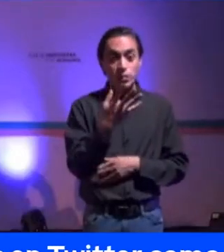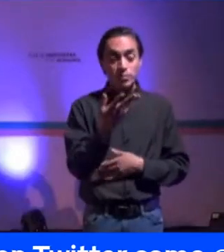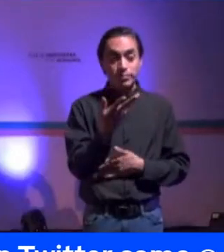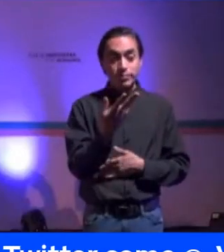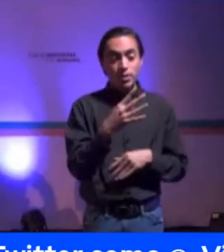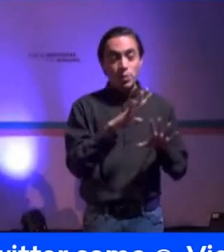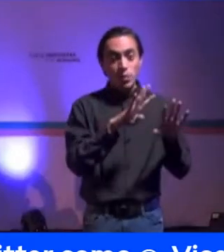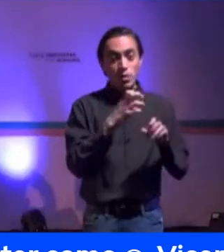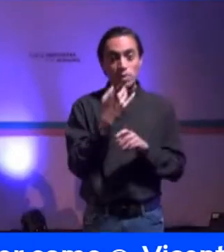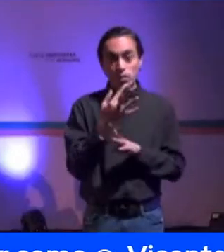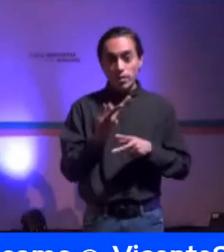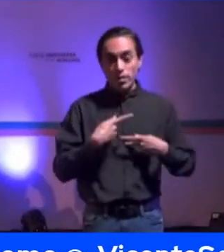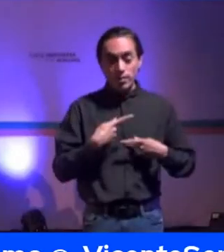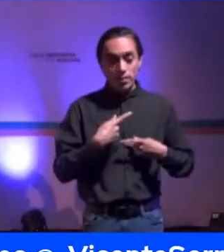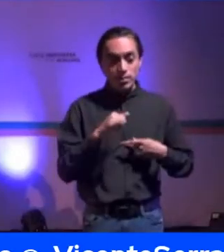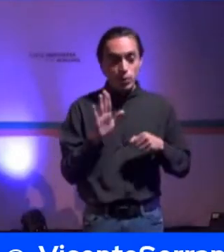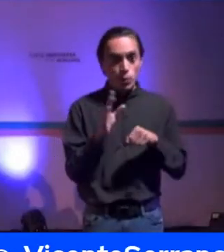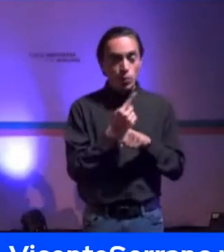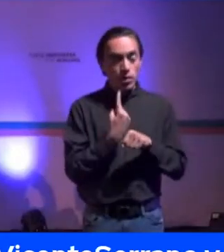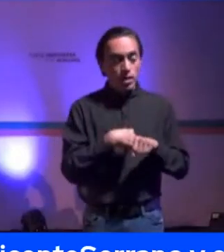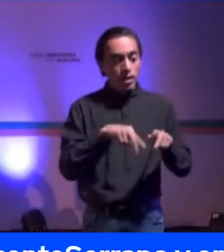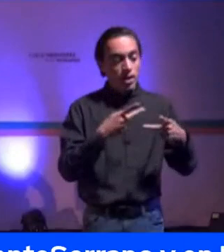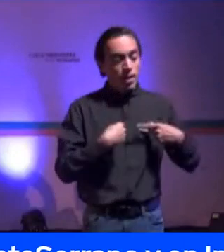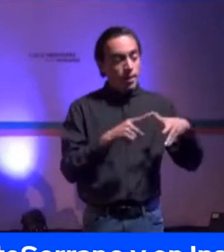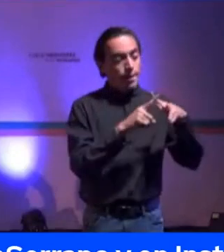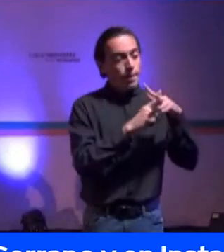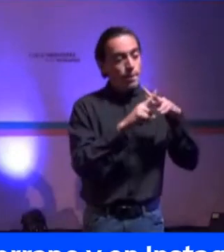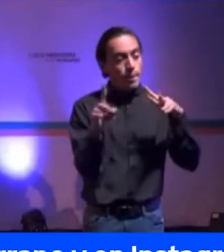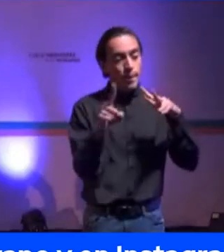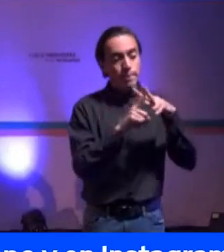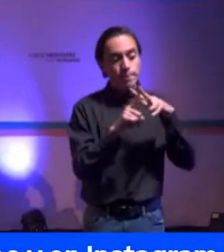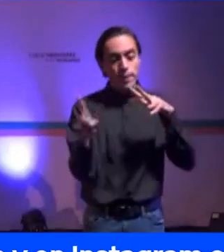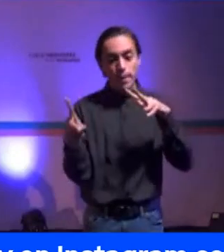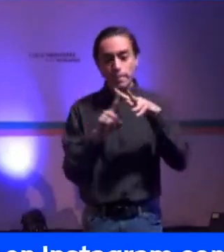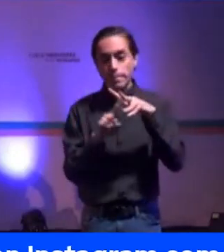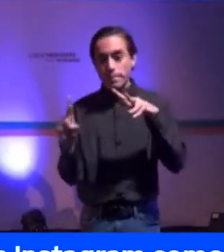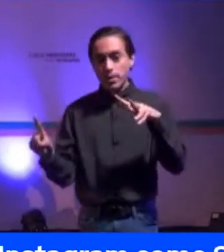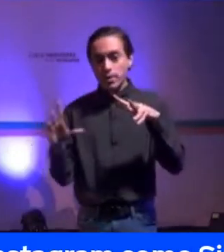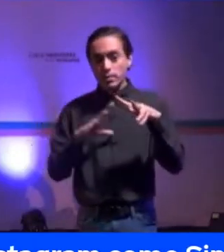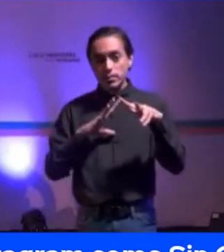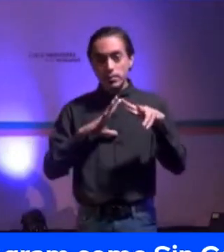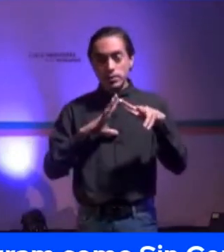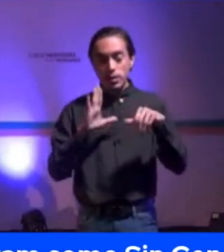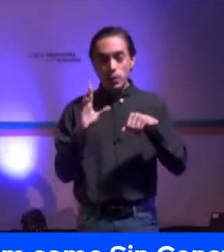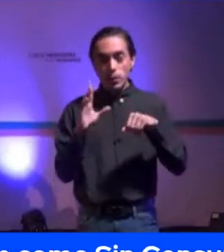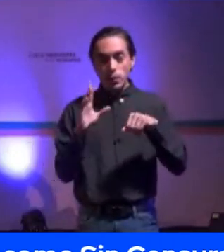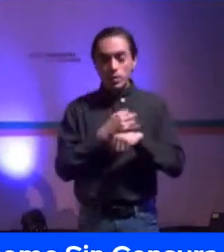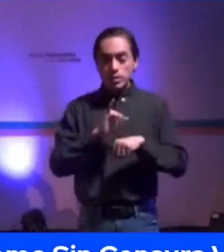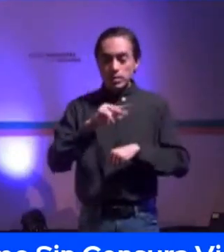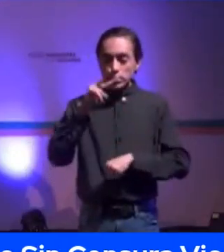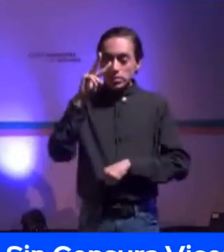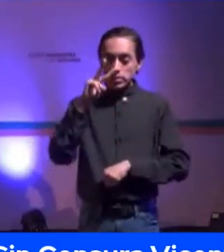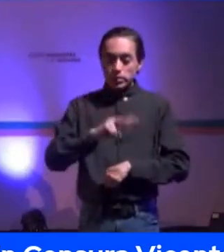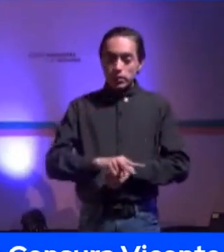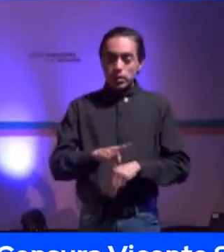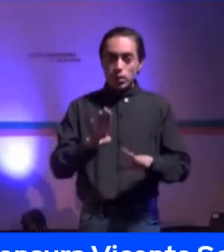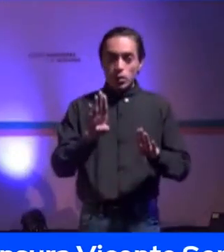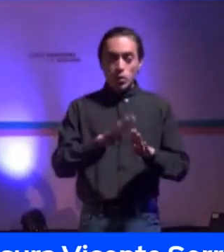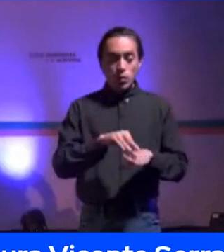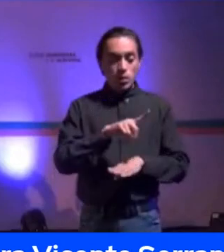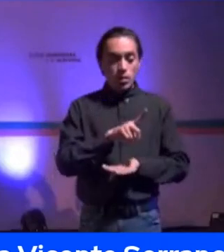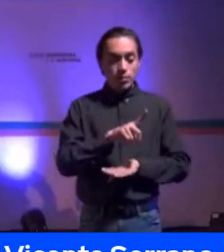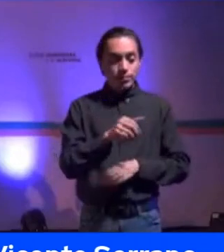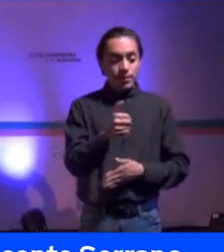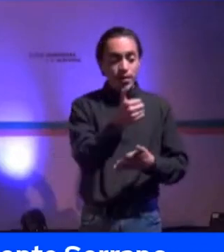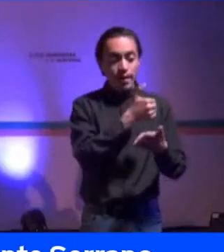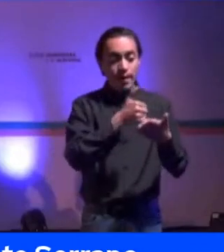La migración fuerte que nos carcome a muchas de nuestras ciudades